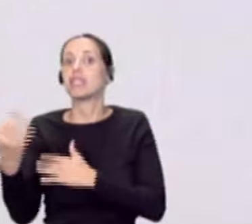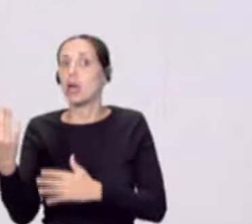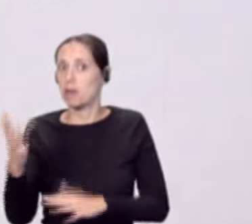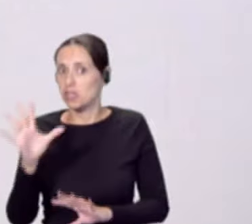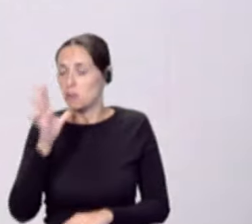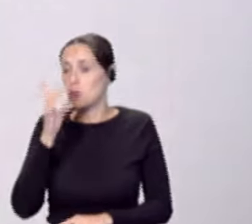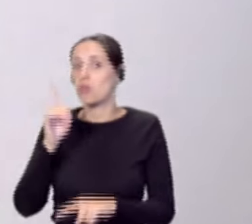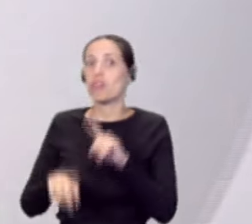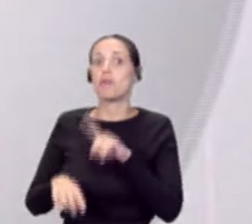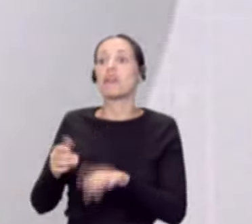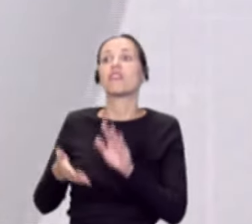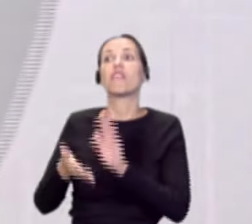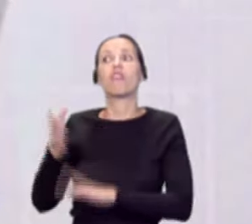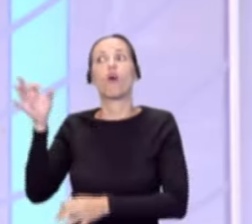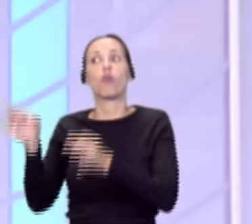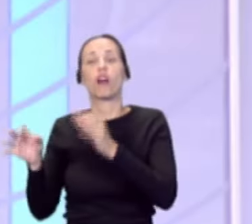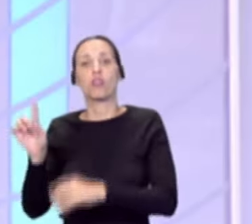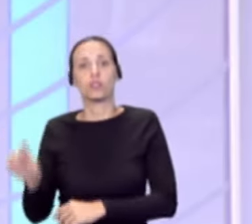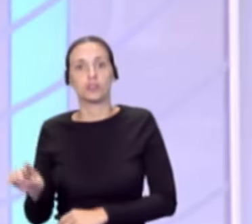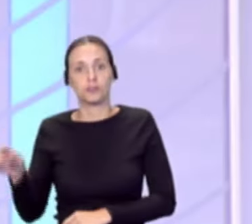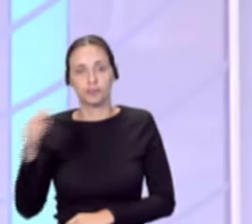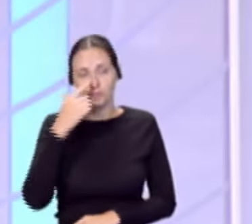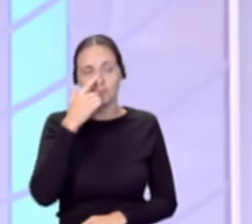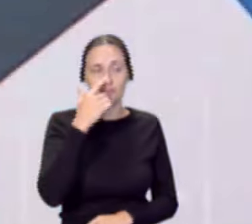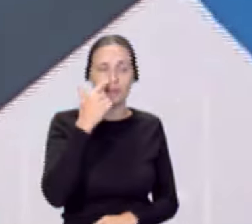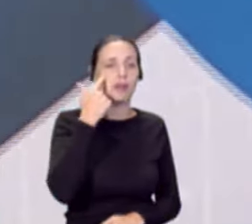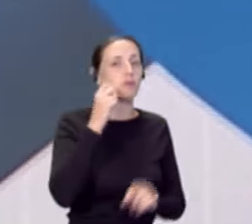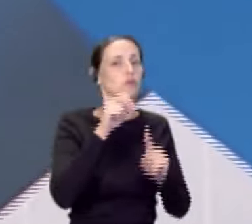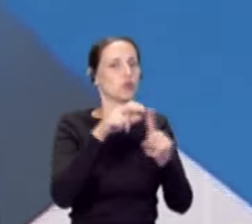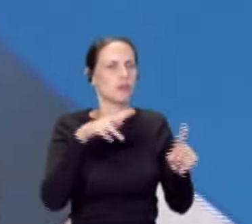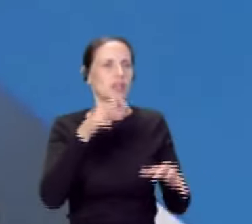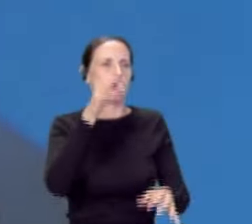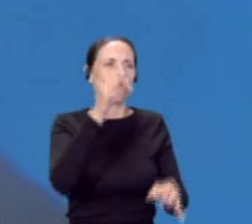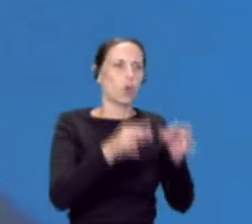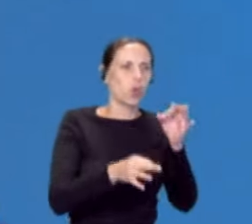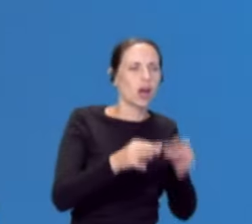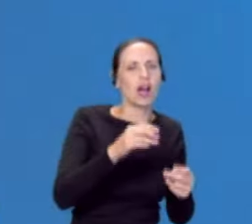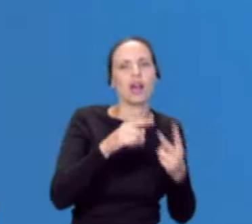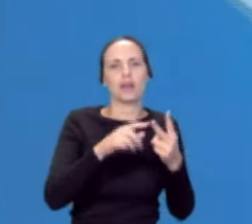los juzgados. Vamos a ver desde el punto de vista político, desde el punto de vista personal, los juzgados. Sí, bueno,